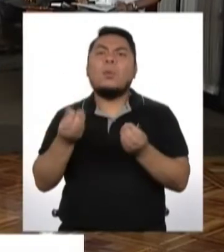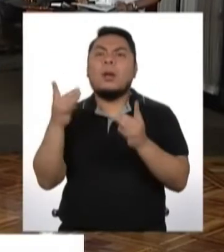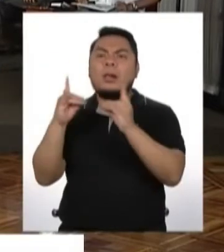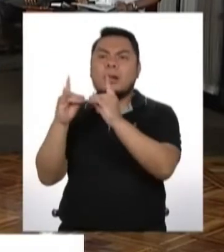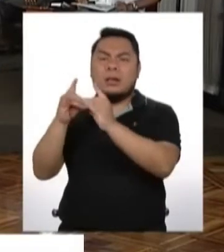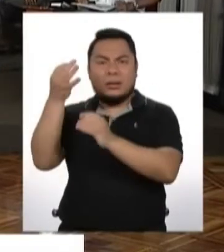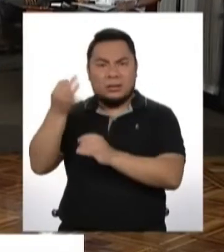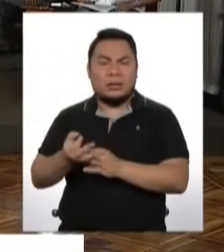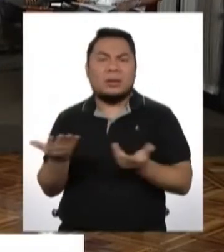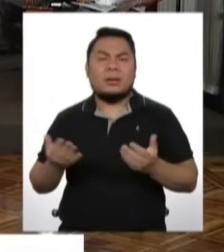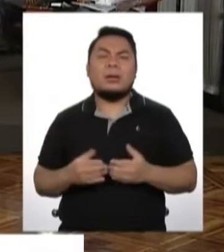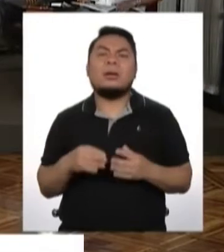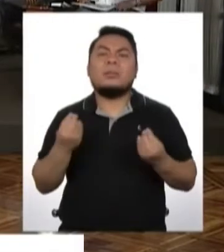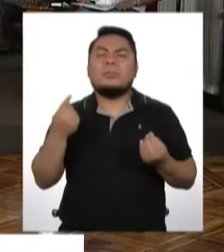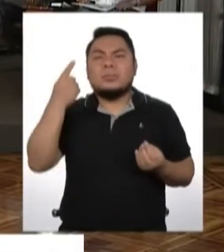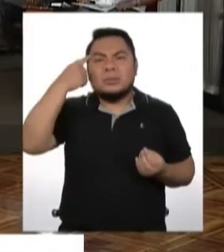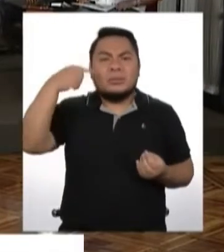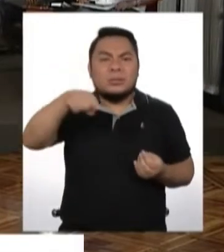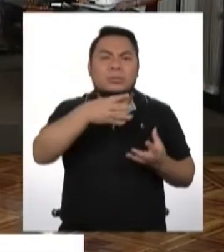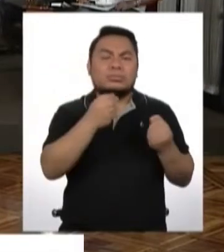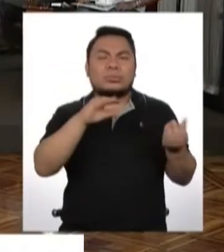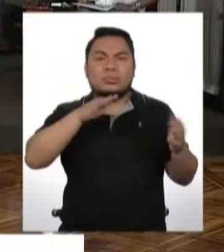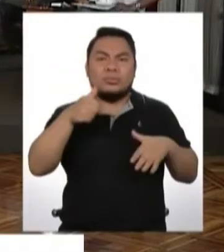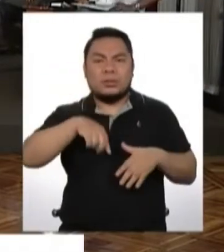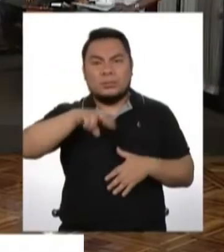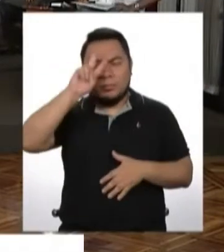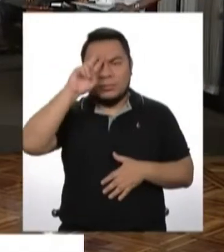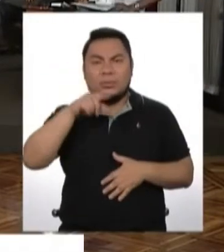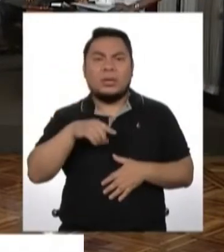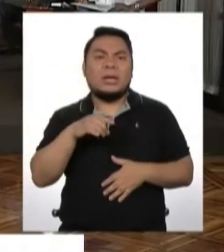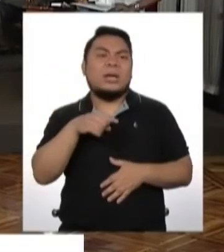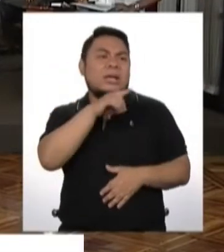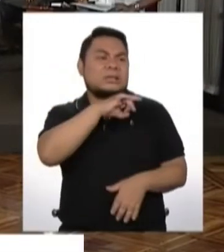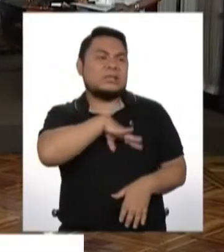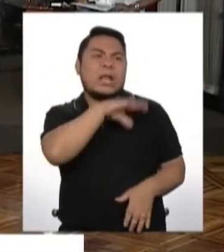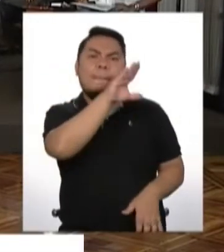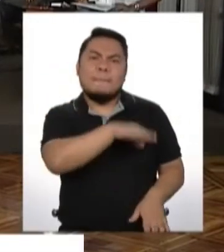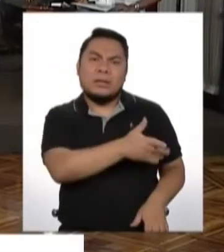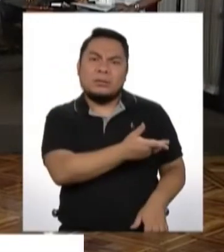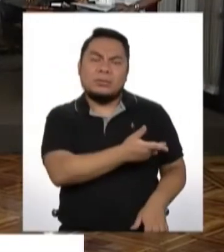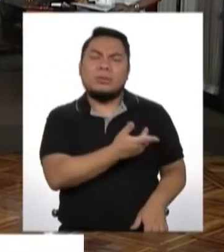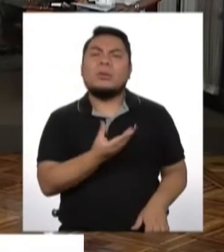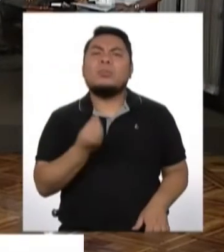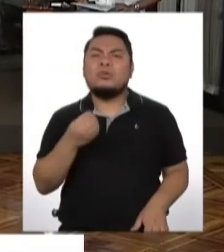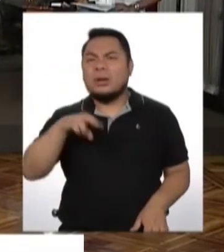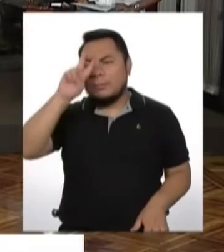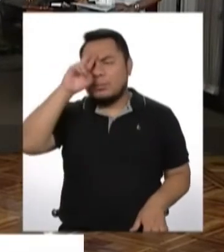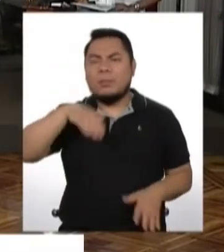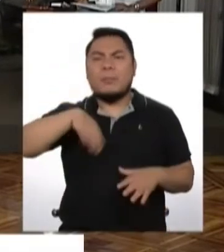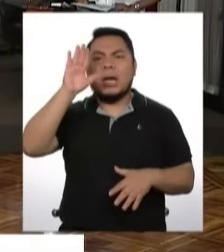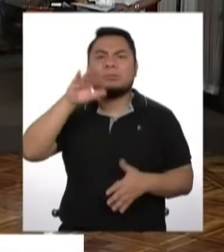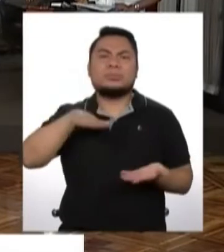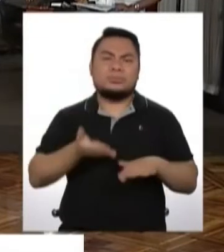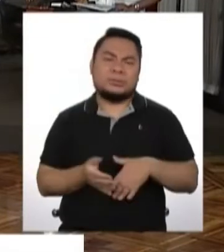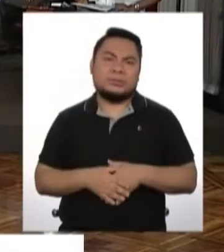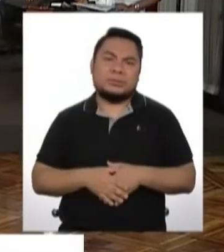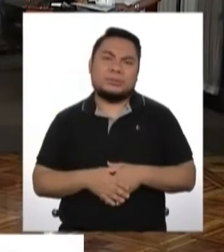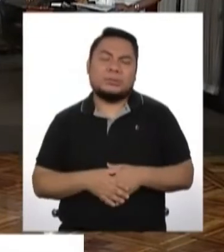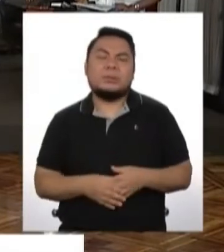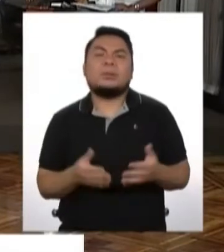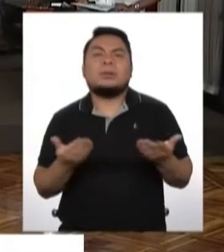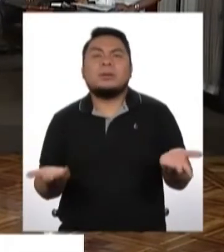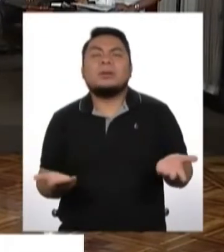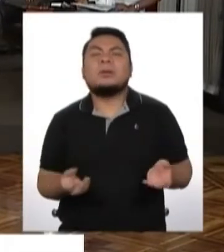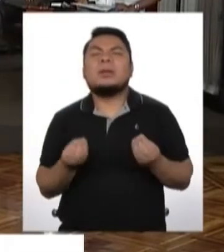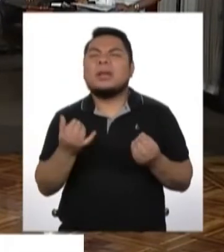ATE? ¿Por qué hay un número mayor de muertes en Perú que en Chile, considerando que hay más casos del coronavirus en el vecino país? ¿En